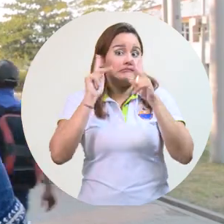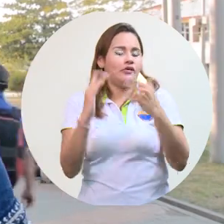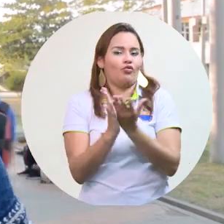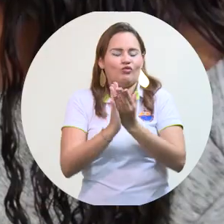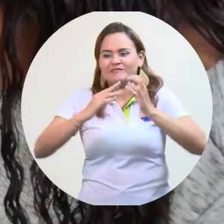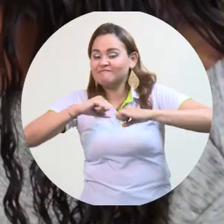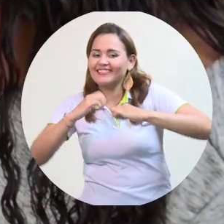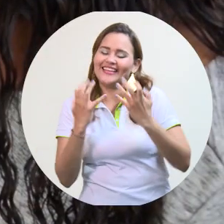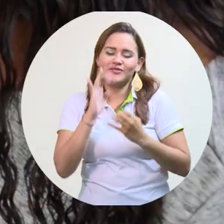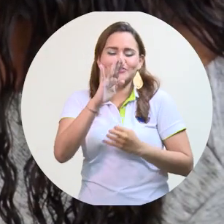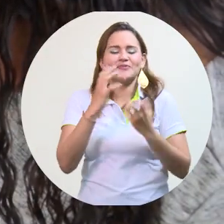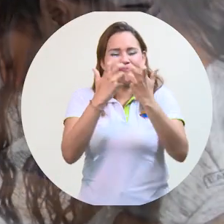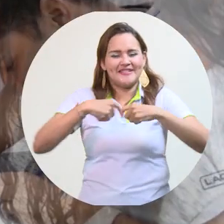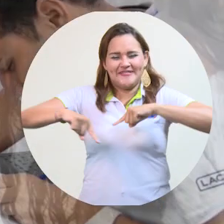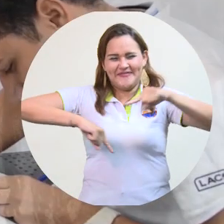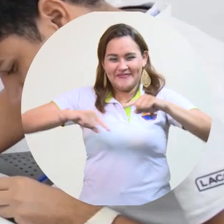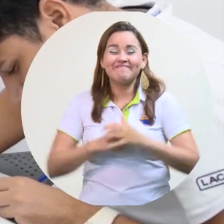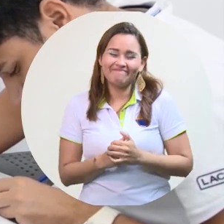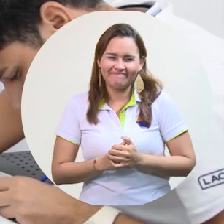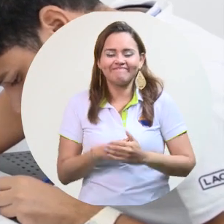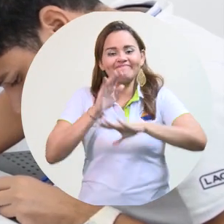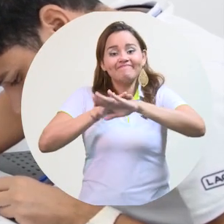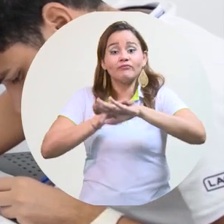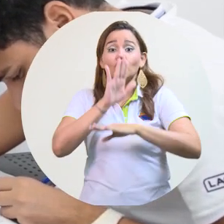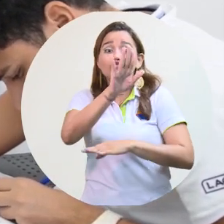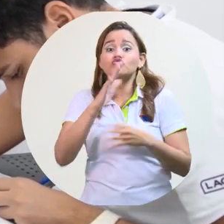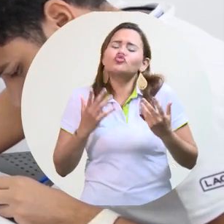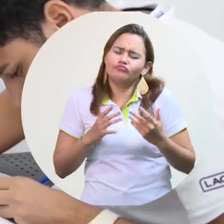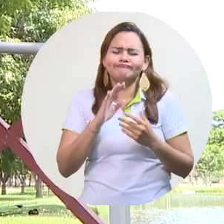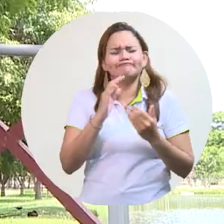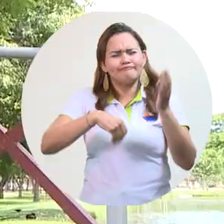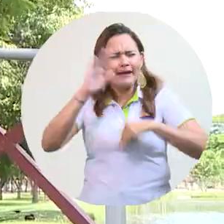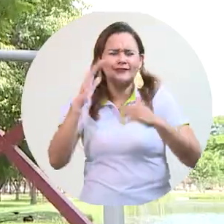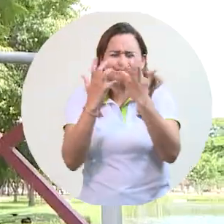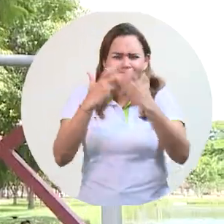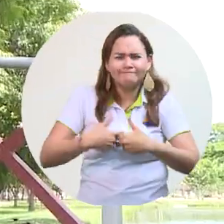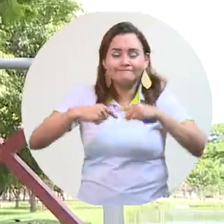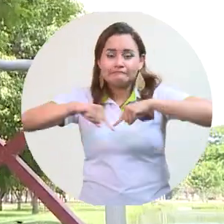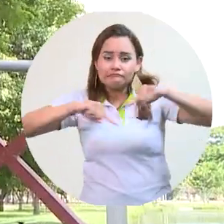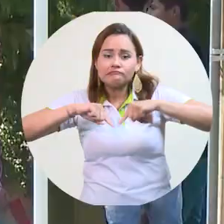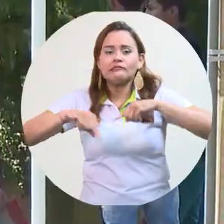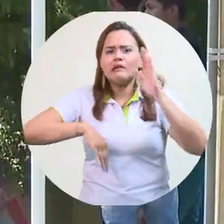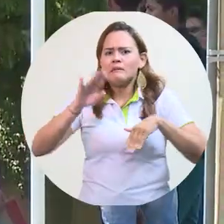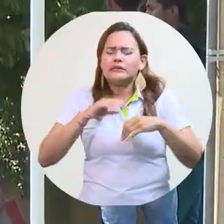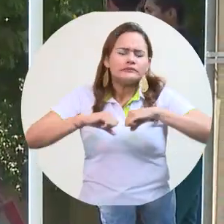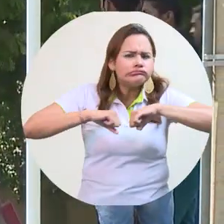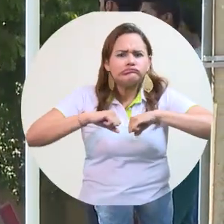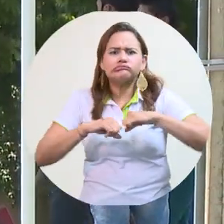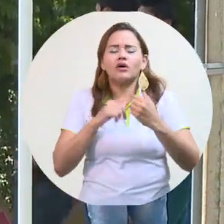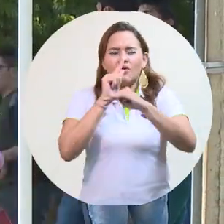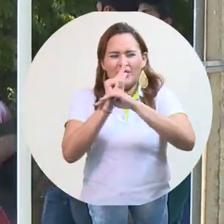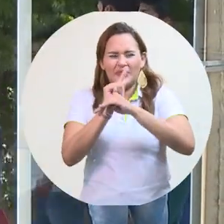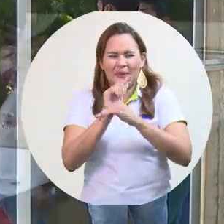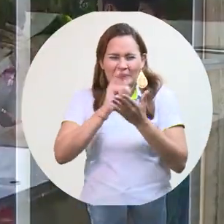Administración de Empresas. El programa de pregrado adscrito a la Facultad de Ciencias Empresariales y Económicas demostró en el proceso de visita de pares académicos del